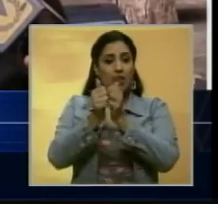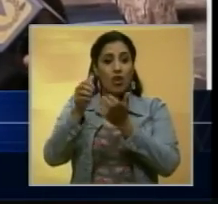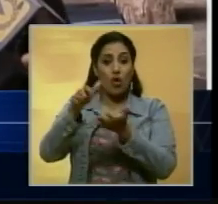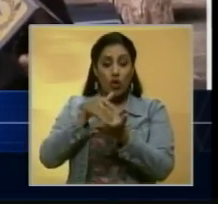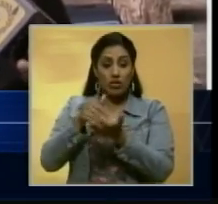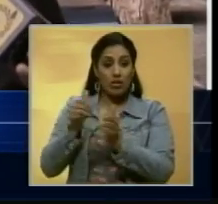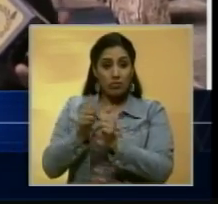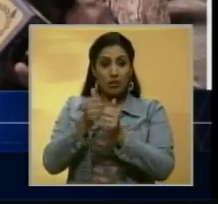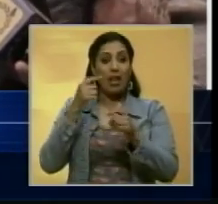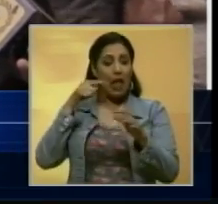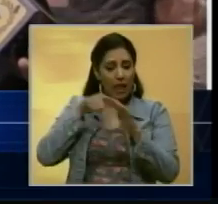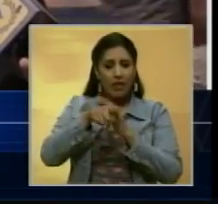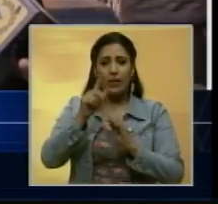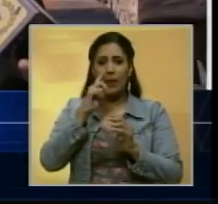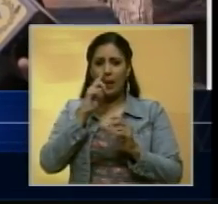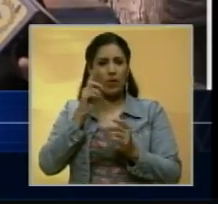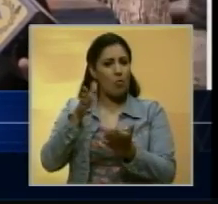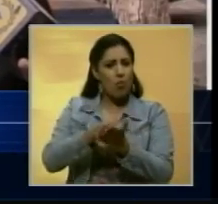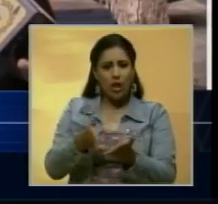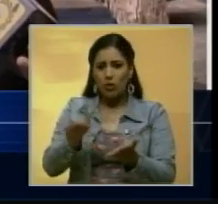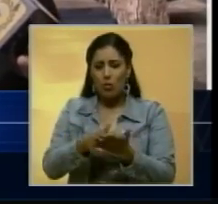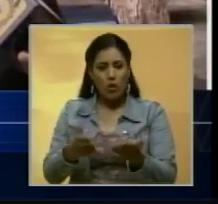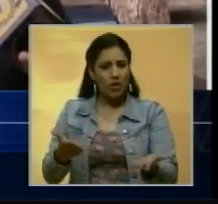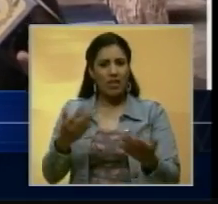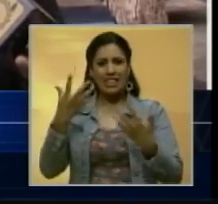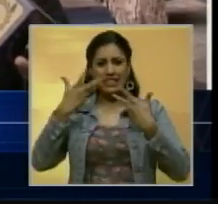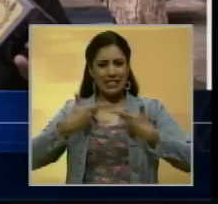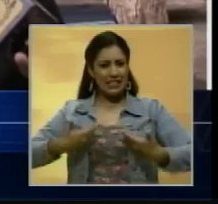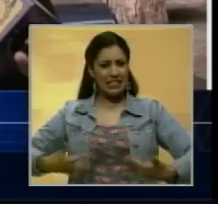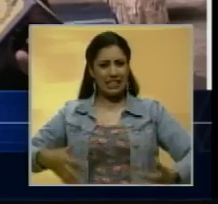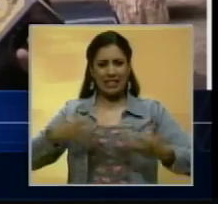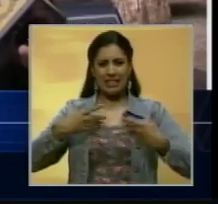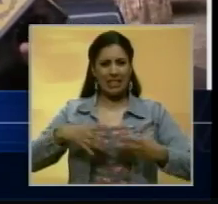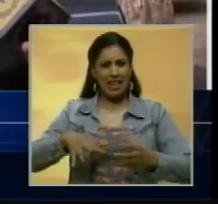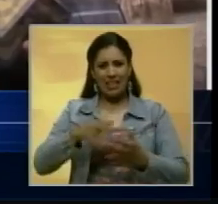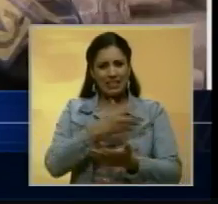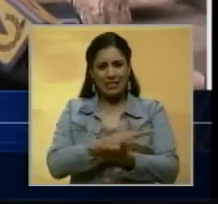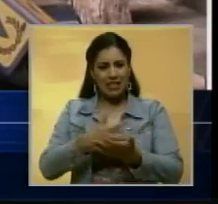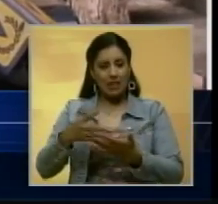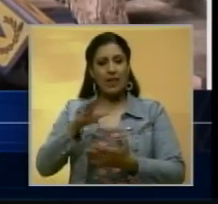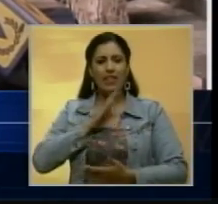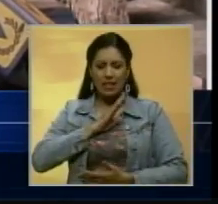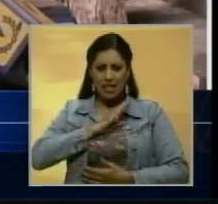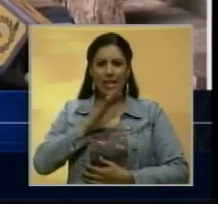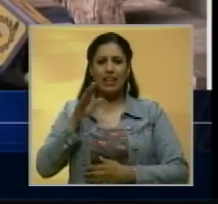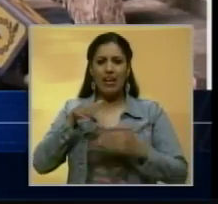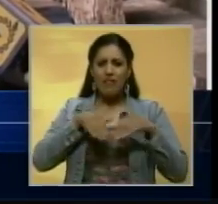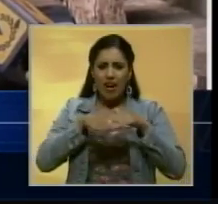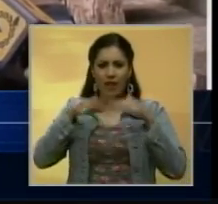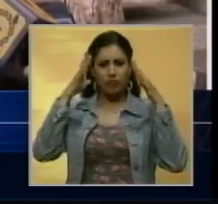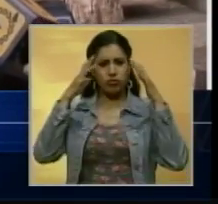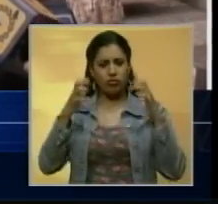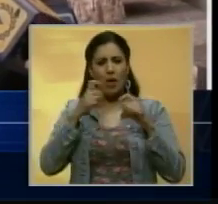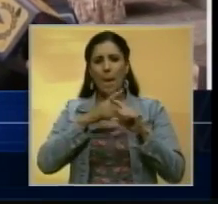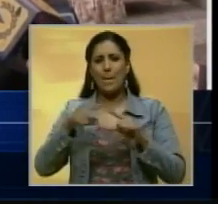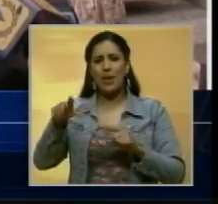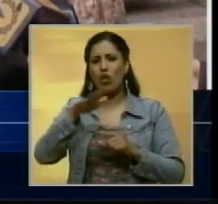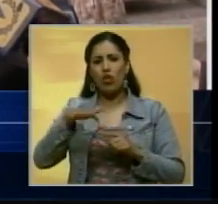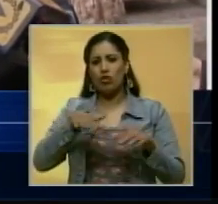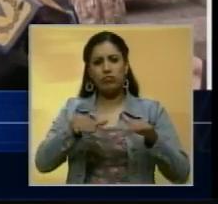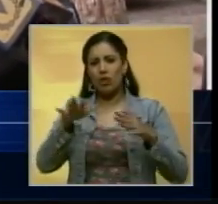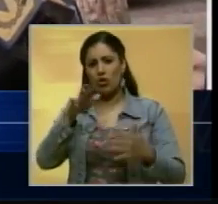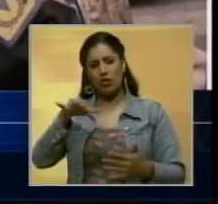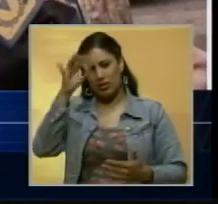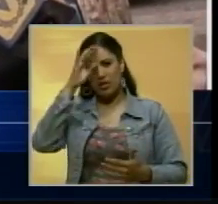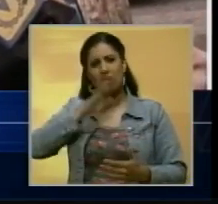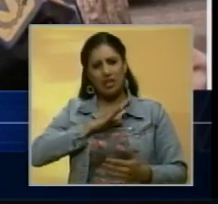conserje sube, ella sí entra. No, está muerto, está bañado en sangre, todo está lleno de sangre. Tenía su fábrica de ropa, pero no sé dónde él tenía su fábrica de